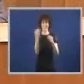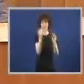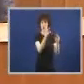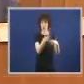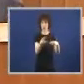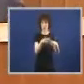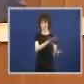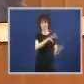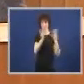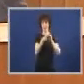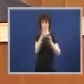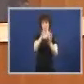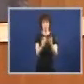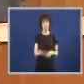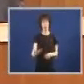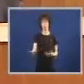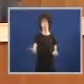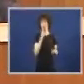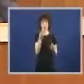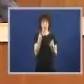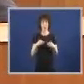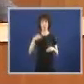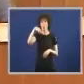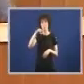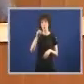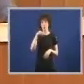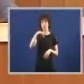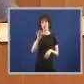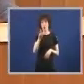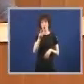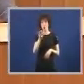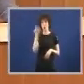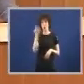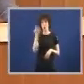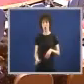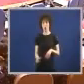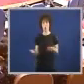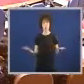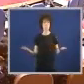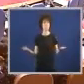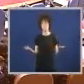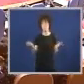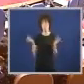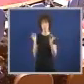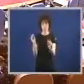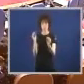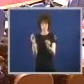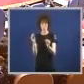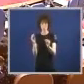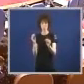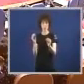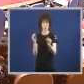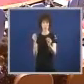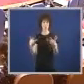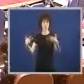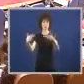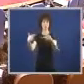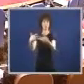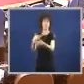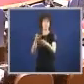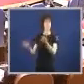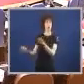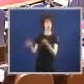aplicación desta norma, e aquí non pasou nada, porque o propio Montoro, con súa historicidade, con súas tesouras prestas, non lles chamou tampouco a atención